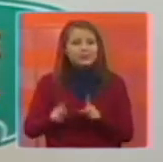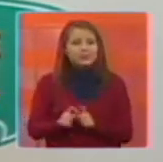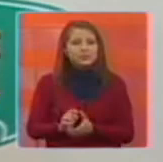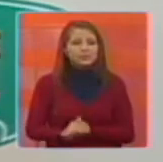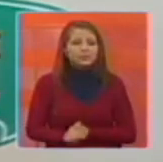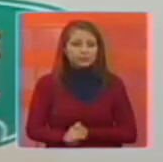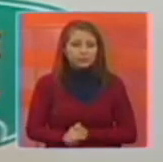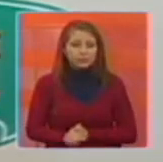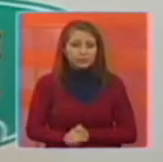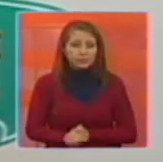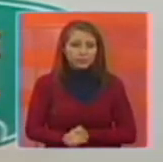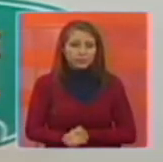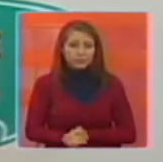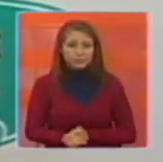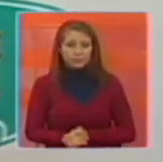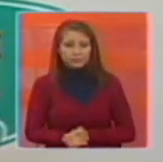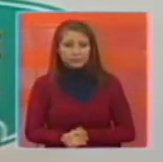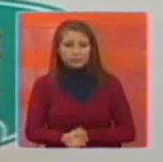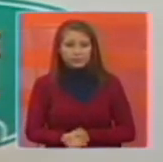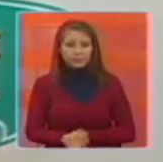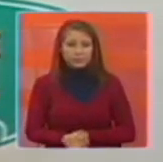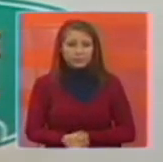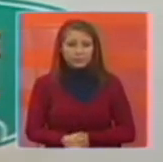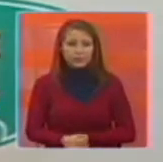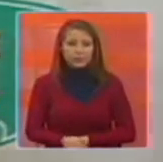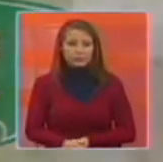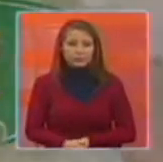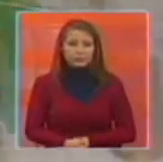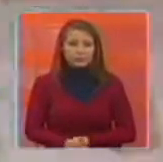A mí me gusta meter el atadito, los tallitos para que dé sabor,